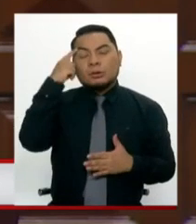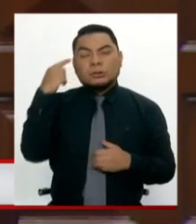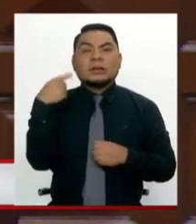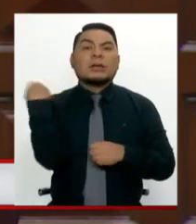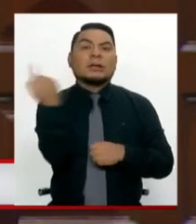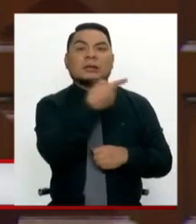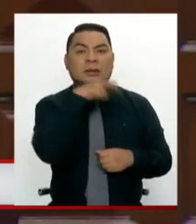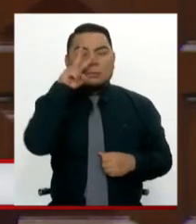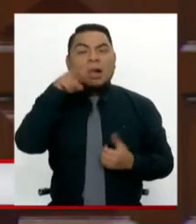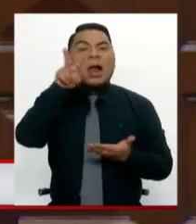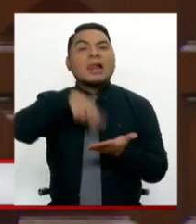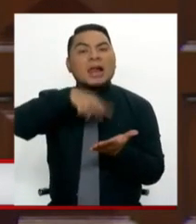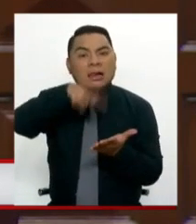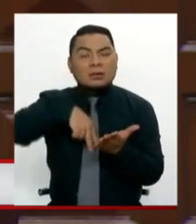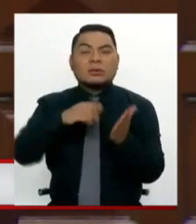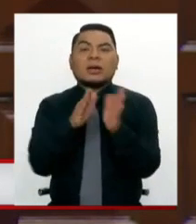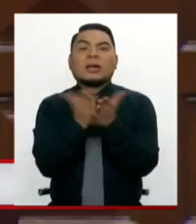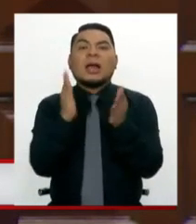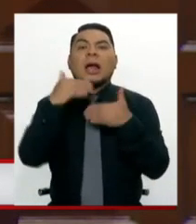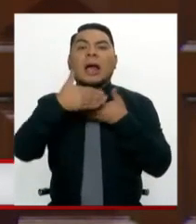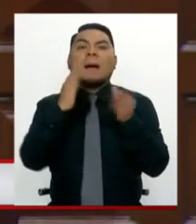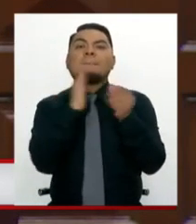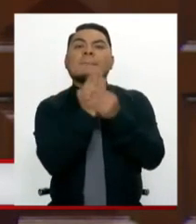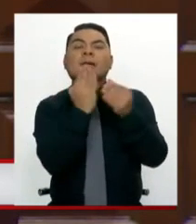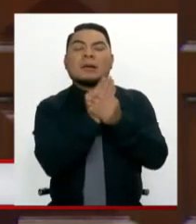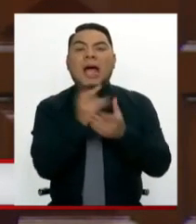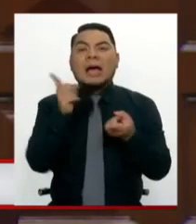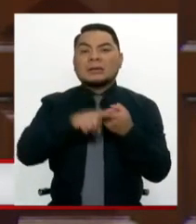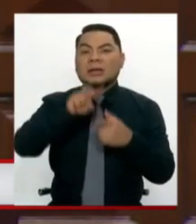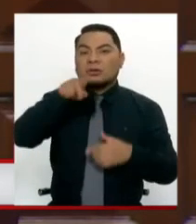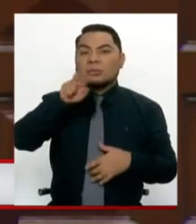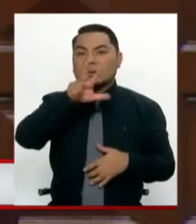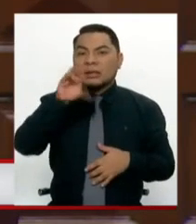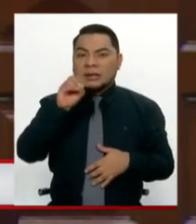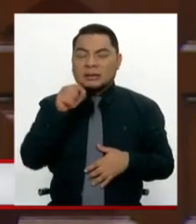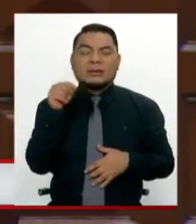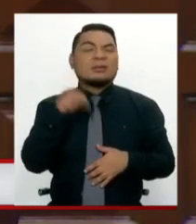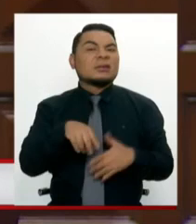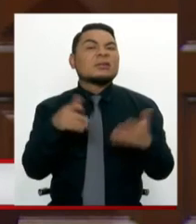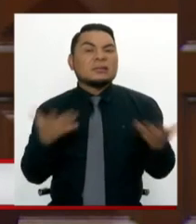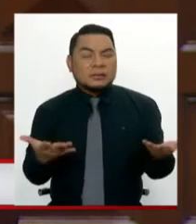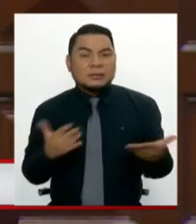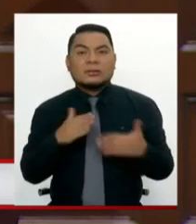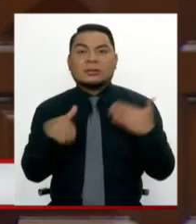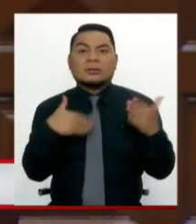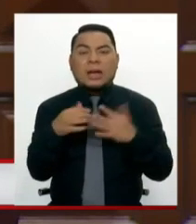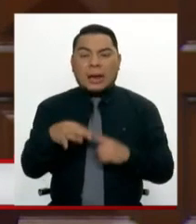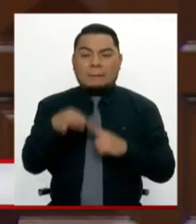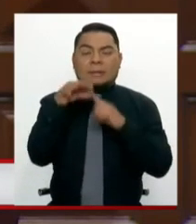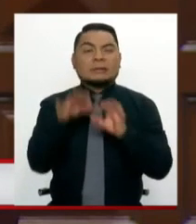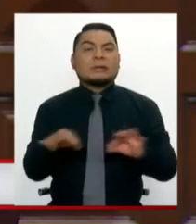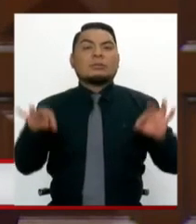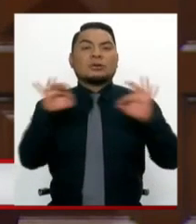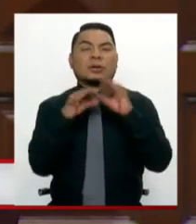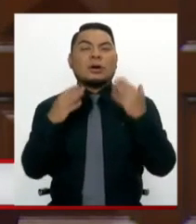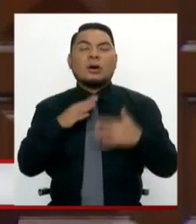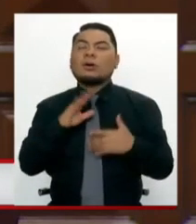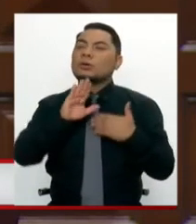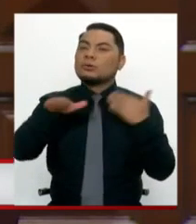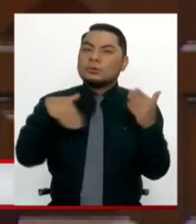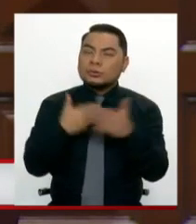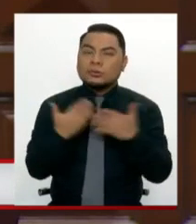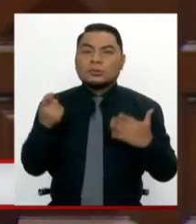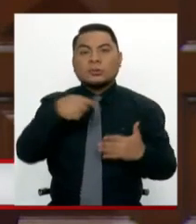de la Lectura, el libro y las bibliotecas al 2030, la cual reviste especial importancia, toda vez